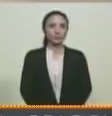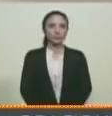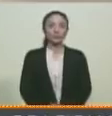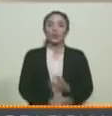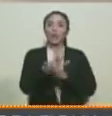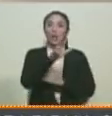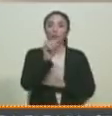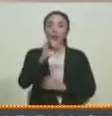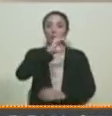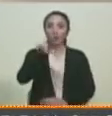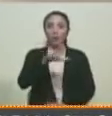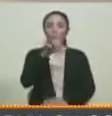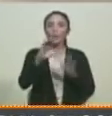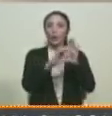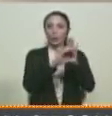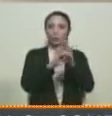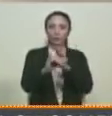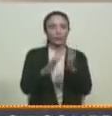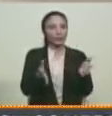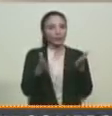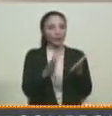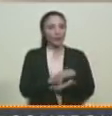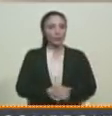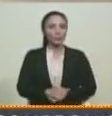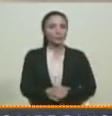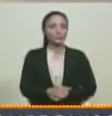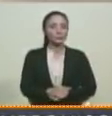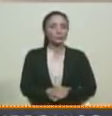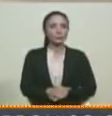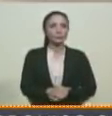30 de julio, constituyente.